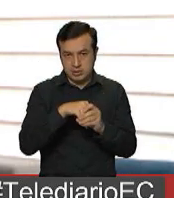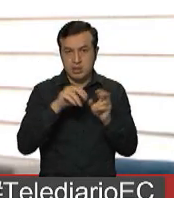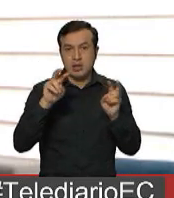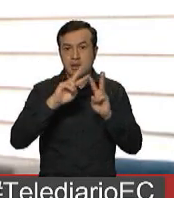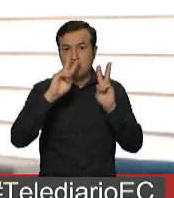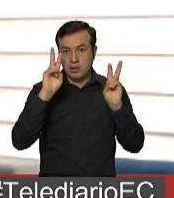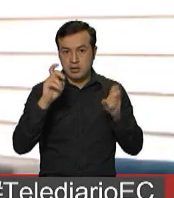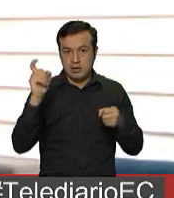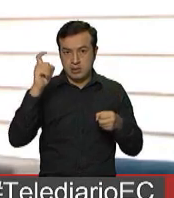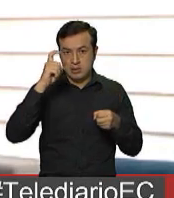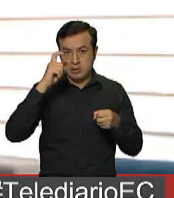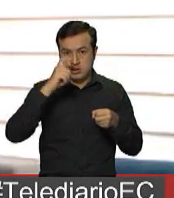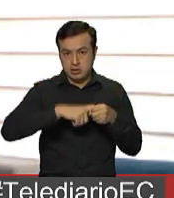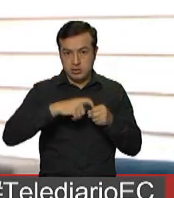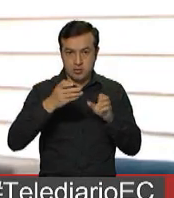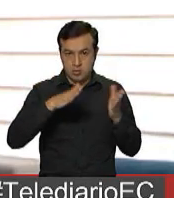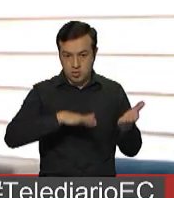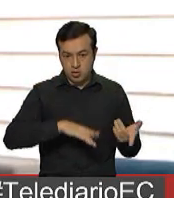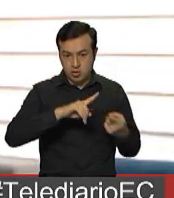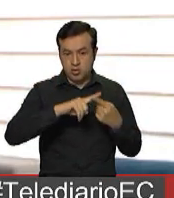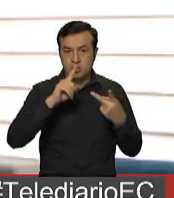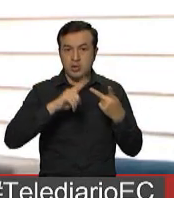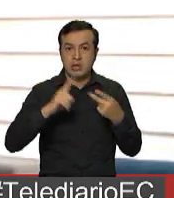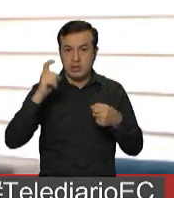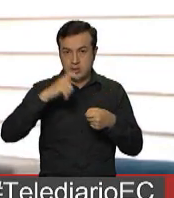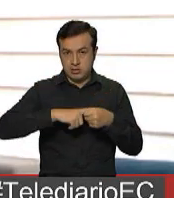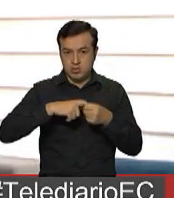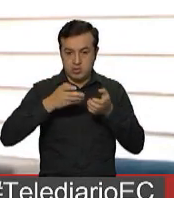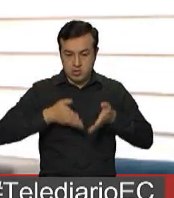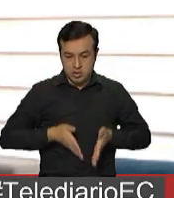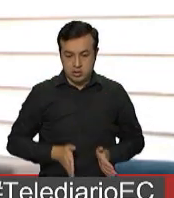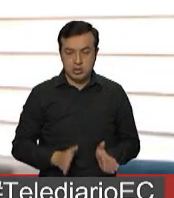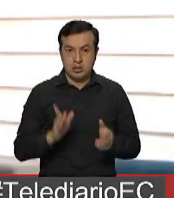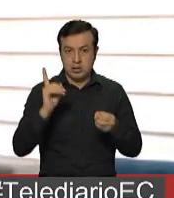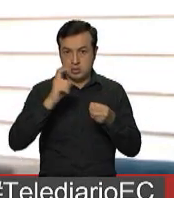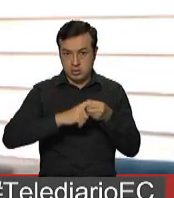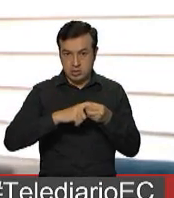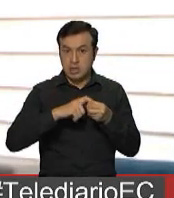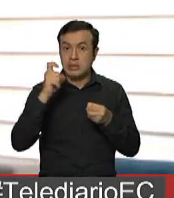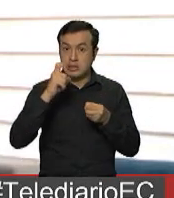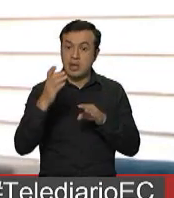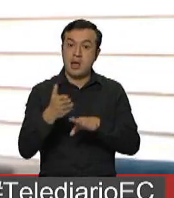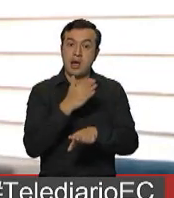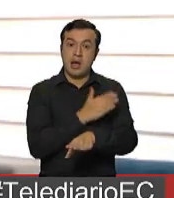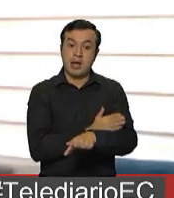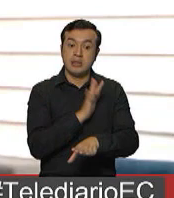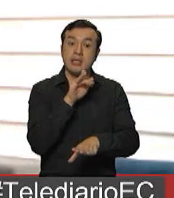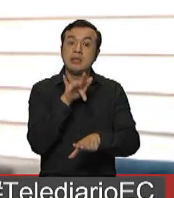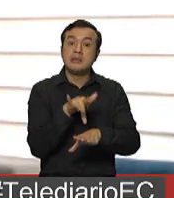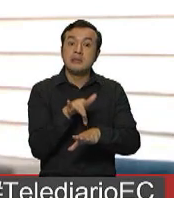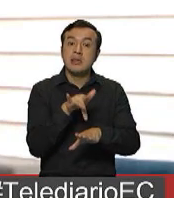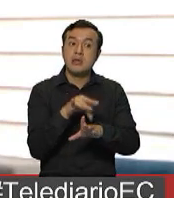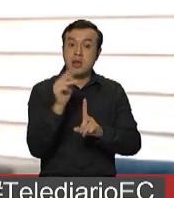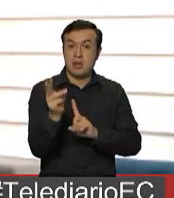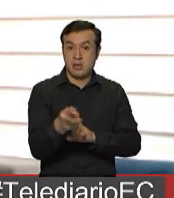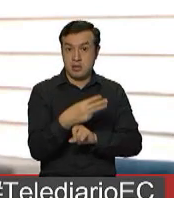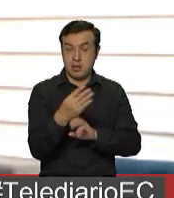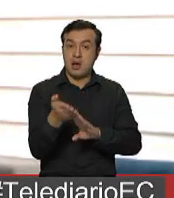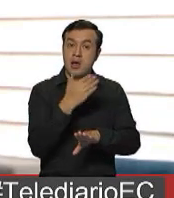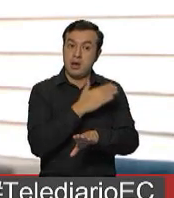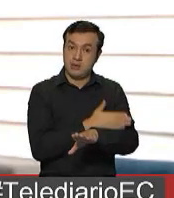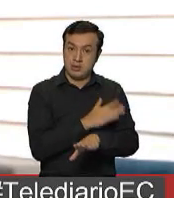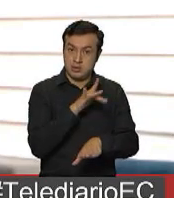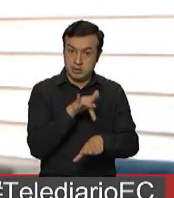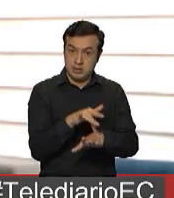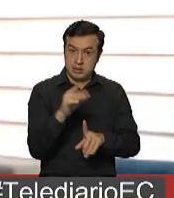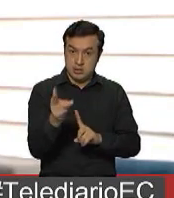de inscripción de defunciones, el servicio de inscripción de nacimientos bajo agendamiento de turno, esto es muy importante, el servicio